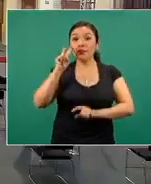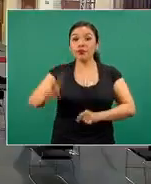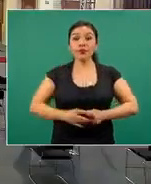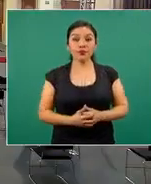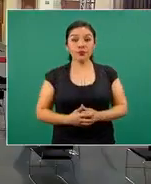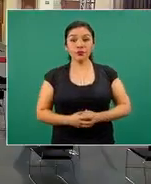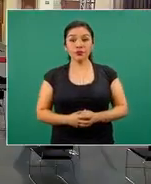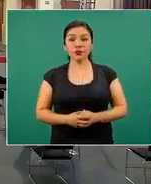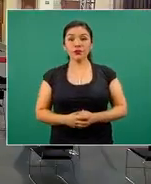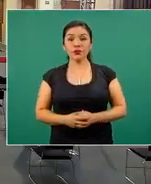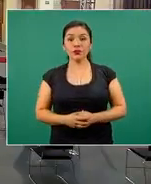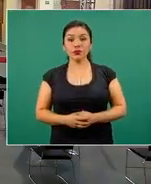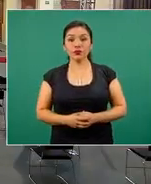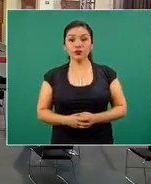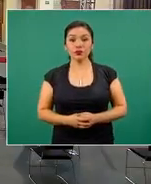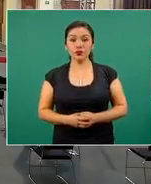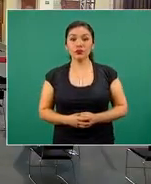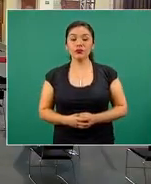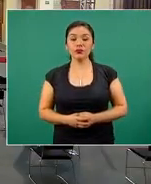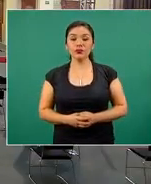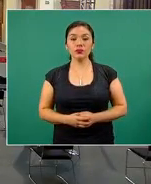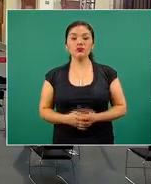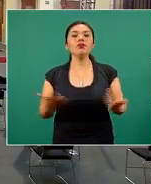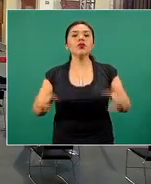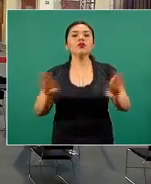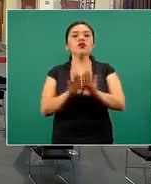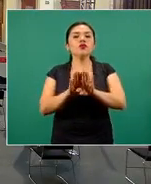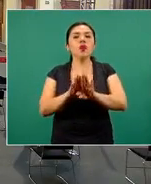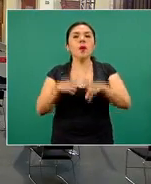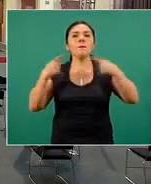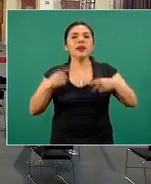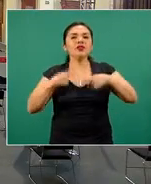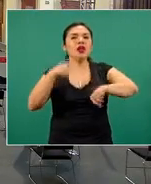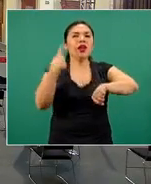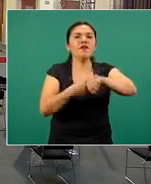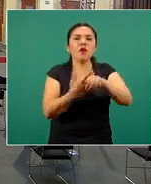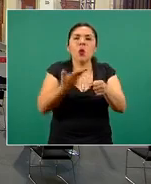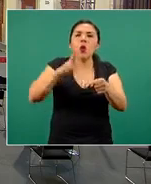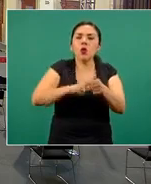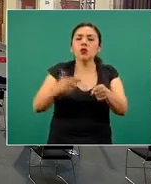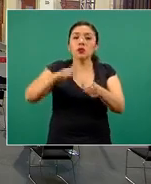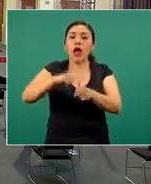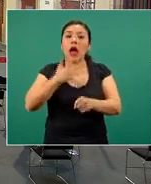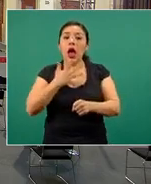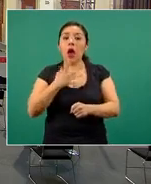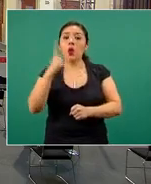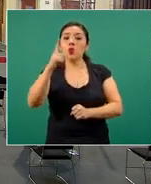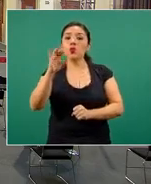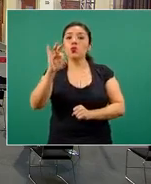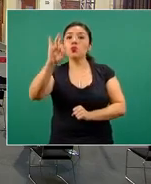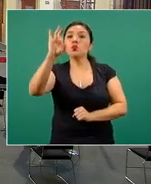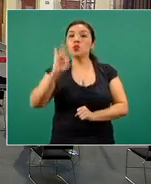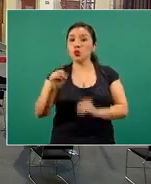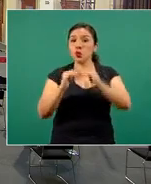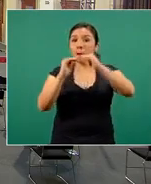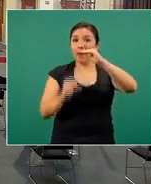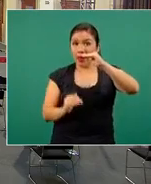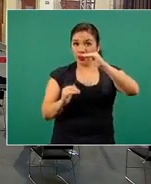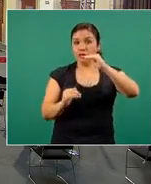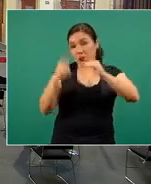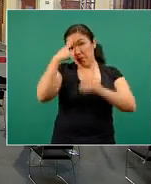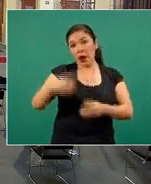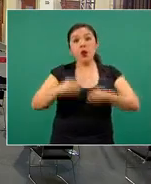diapositiva, actualizamos rápidamente la evolución diaria de la hospitalización, un punto porcentual menos para